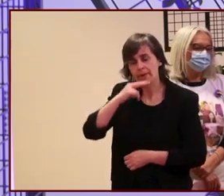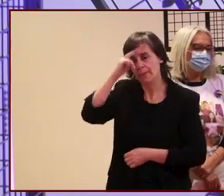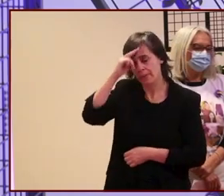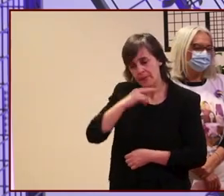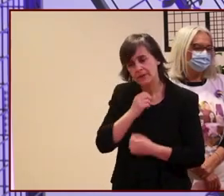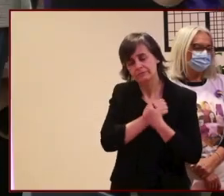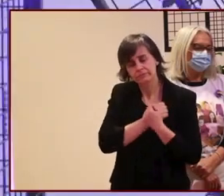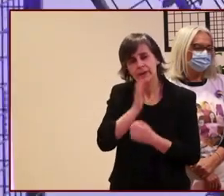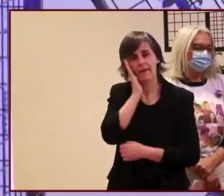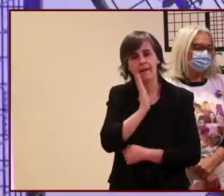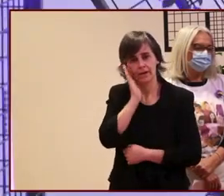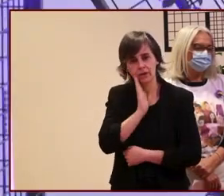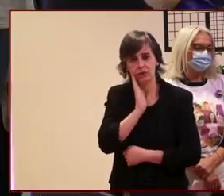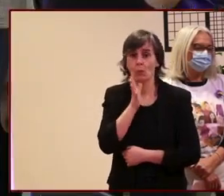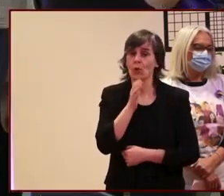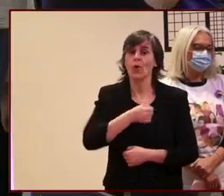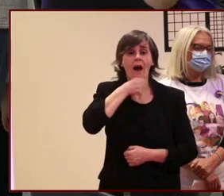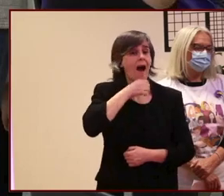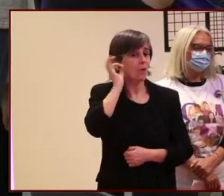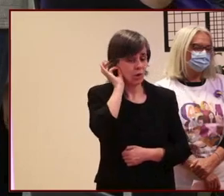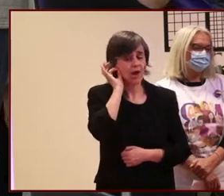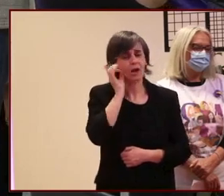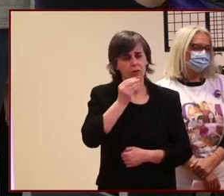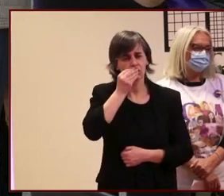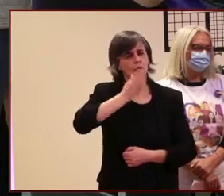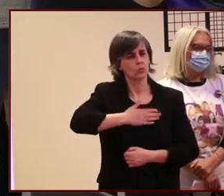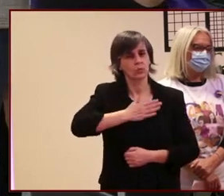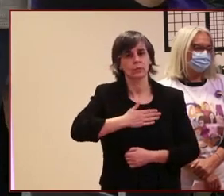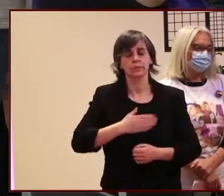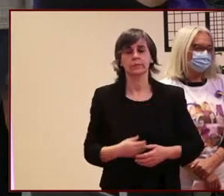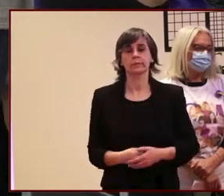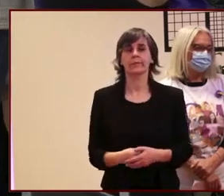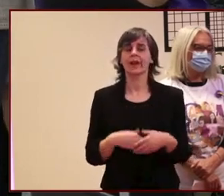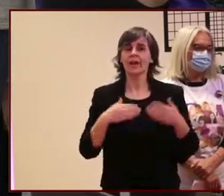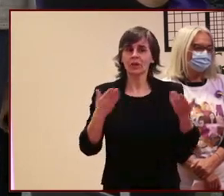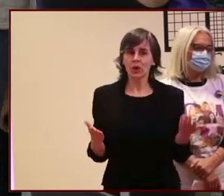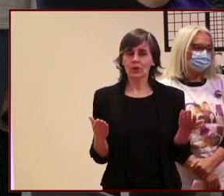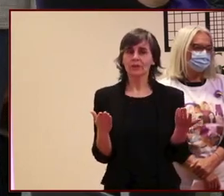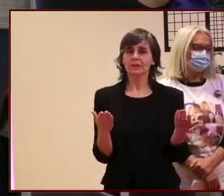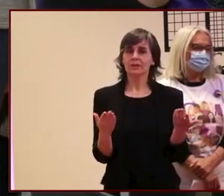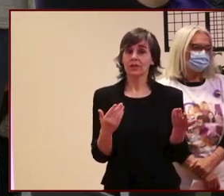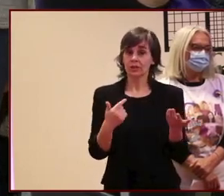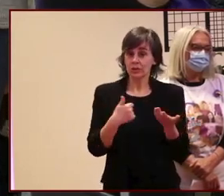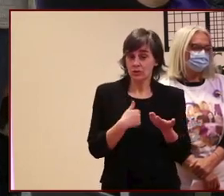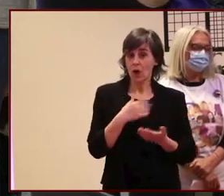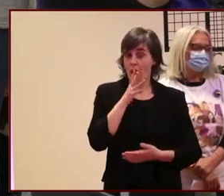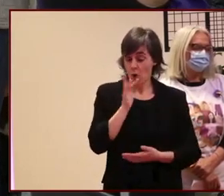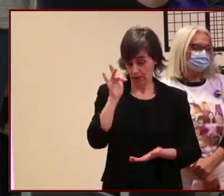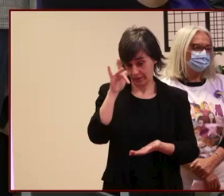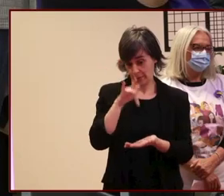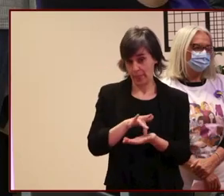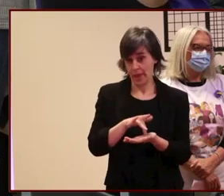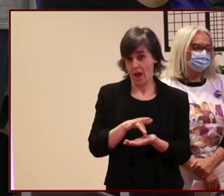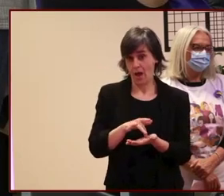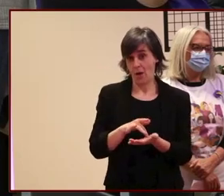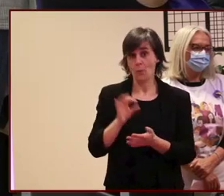fue una gran mujer entonces ahora viendo día de amor ya digo dios mío